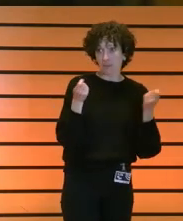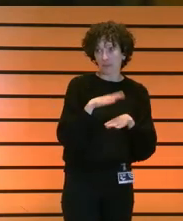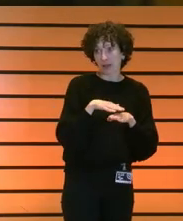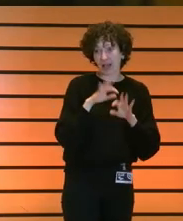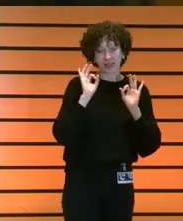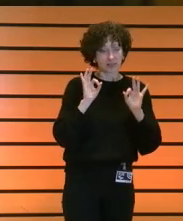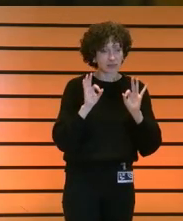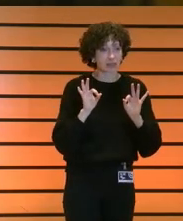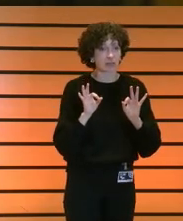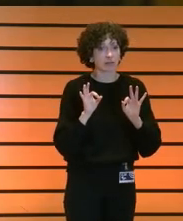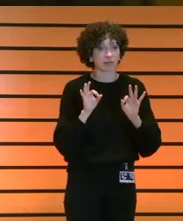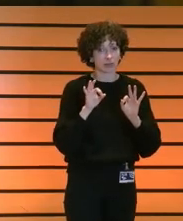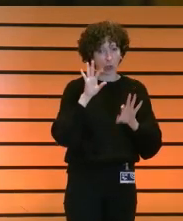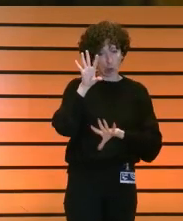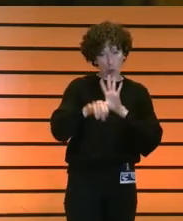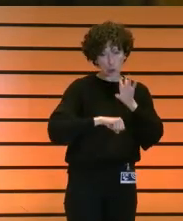para evitar